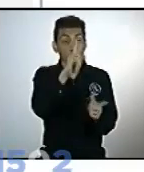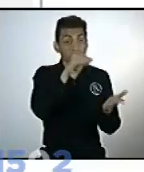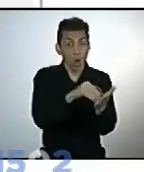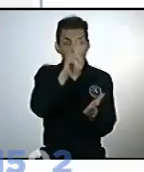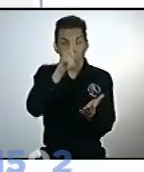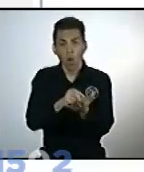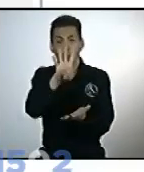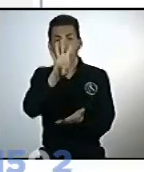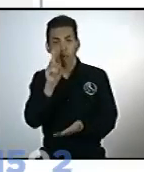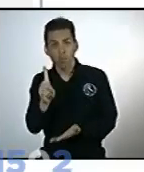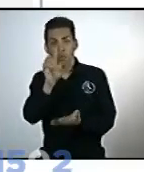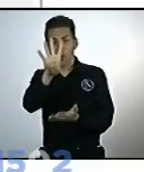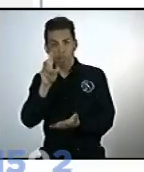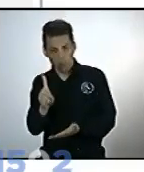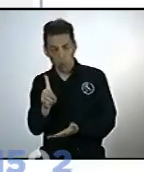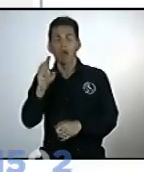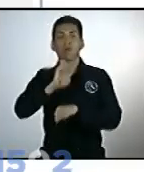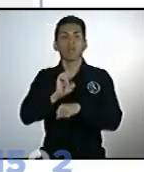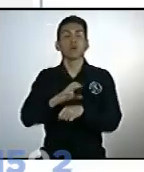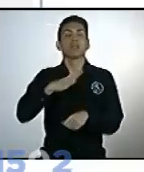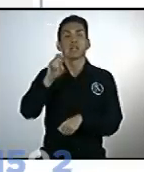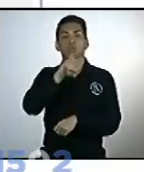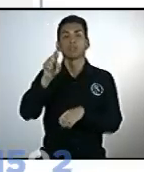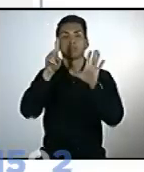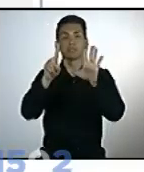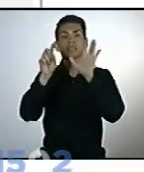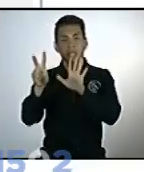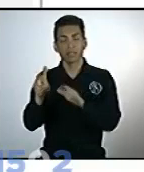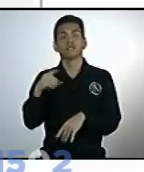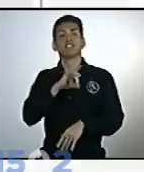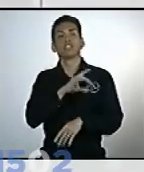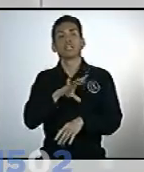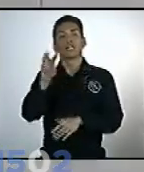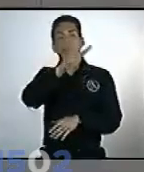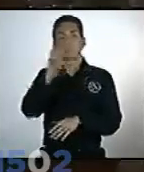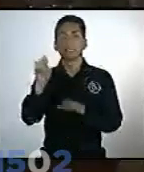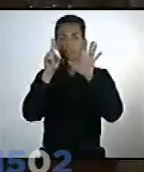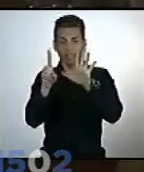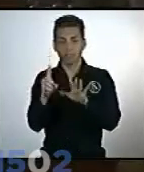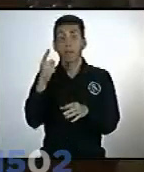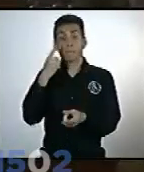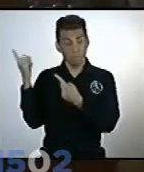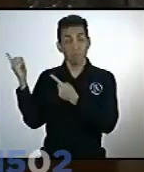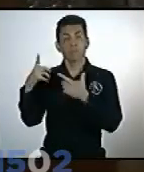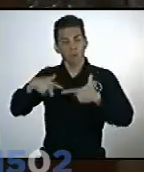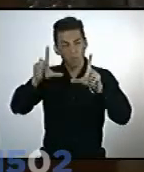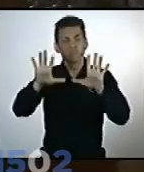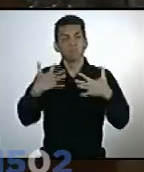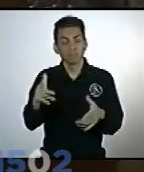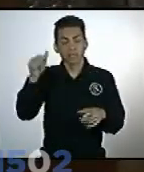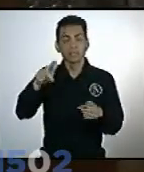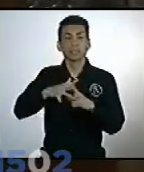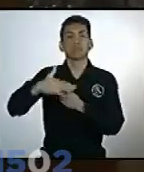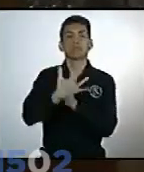vida, Ecuador 267 y Chile 306. Esto demuestra la realidad de la situación de